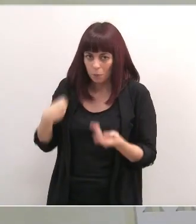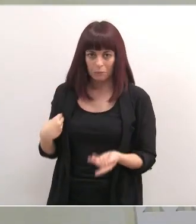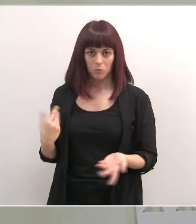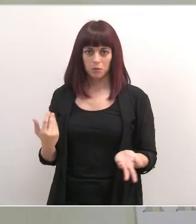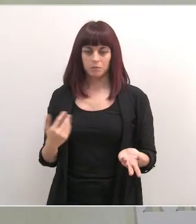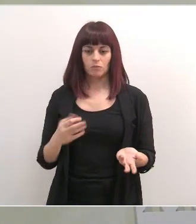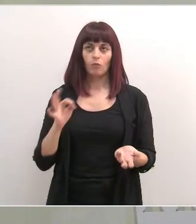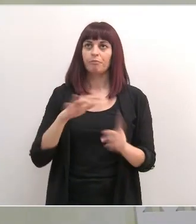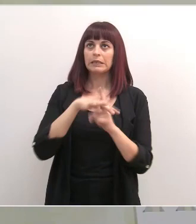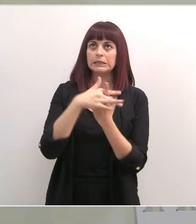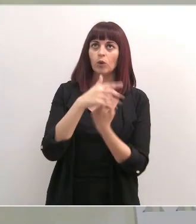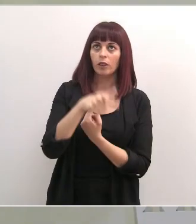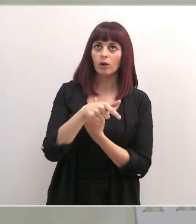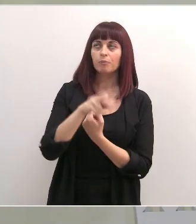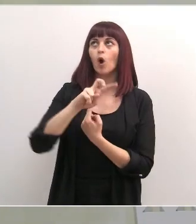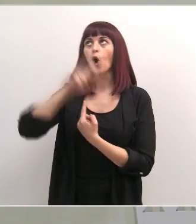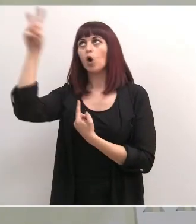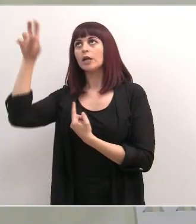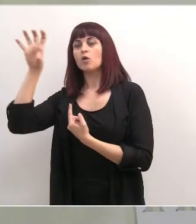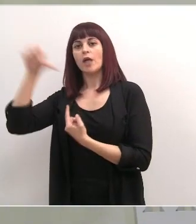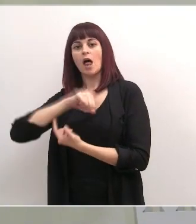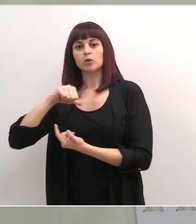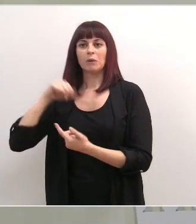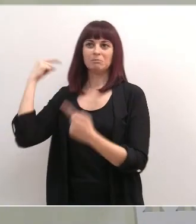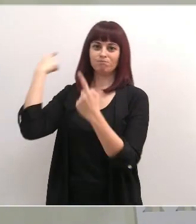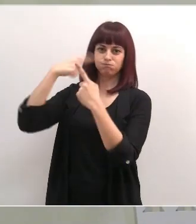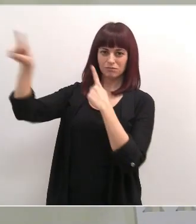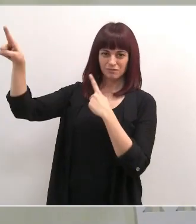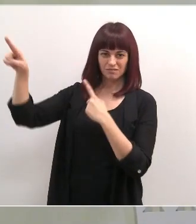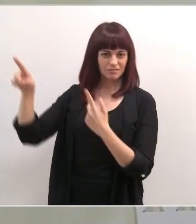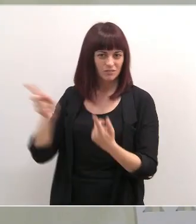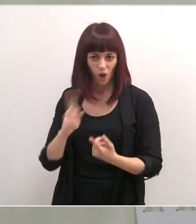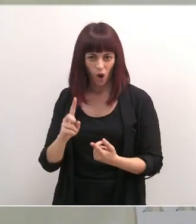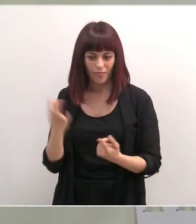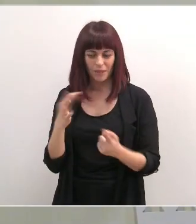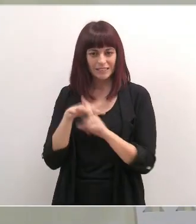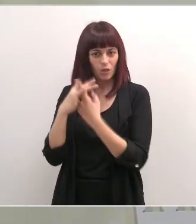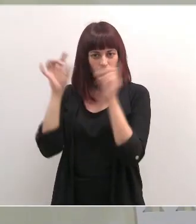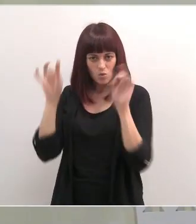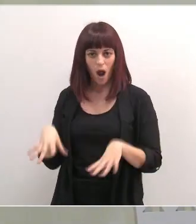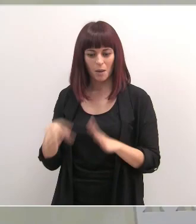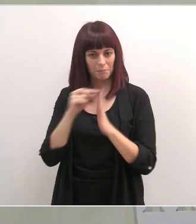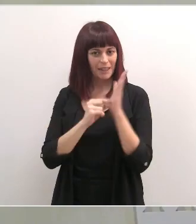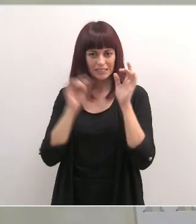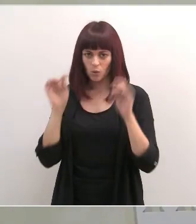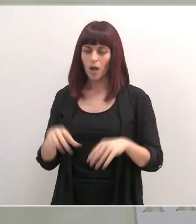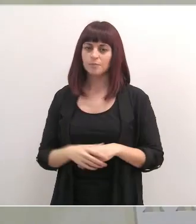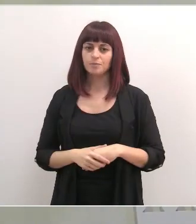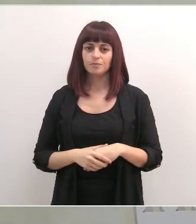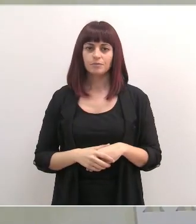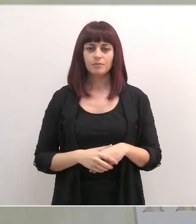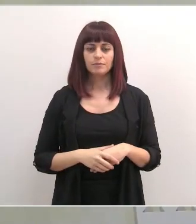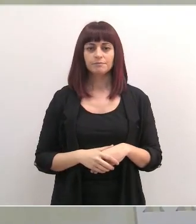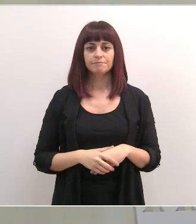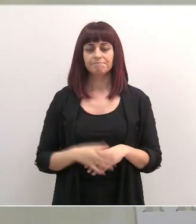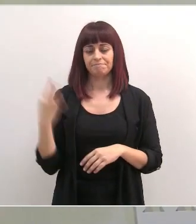no que una misma situación y distintas autonomías pues lleve a manejo totalmente diferente, ¿no? Eso es difícil de que la población lo entienda